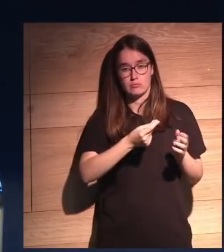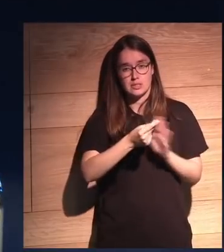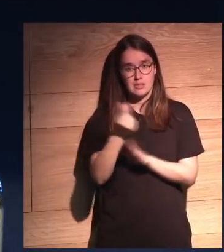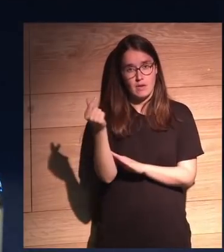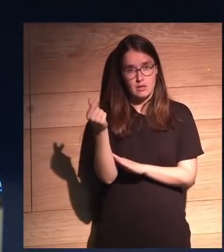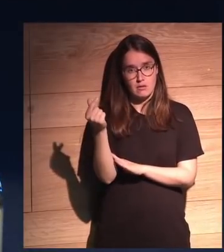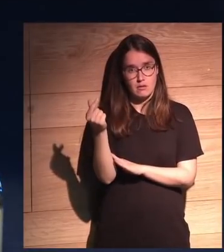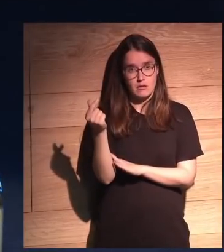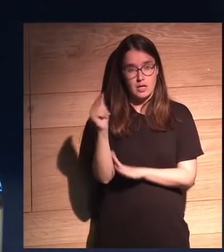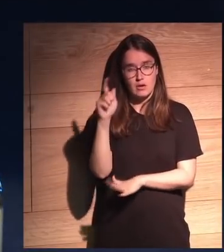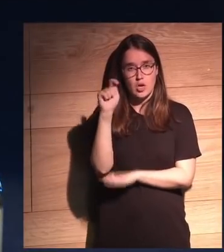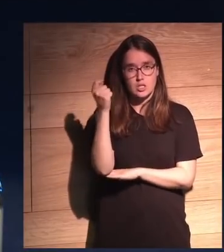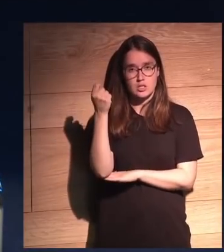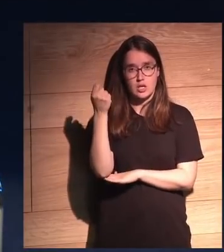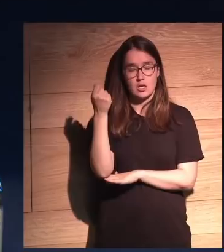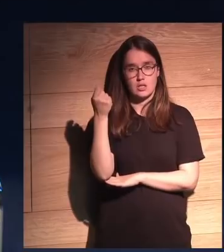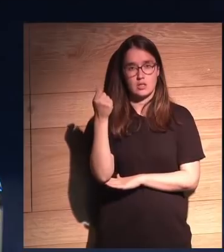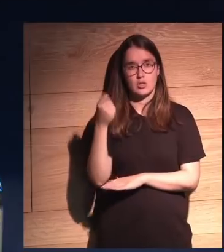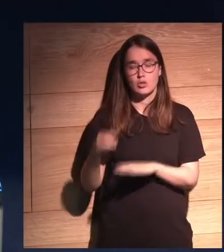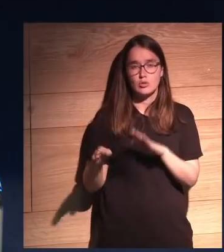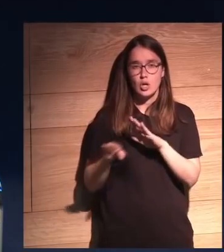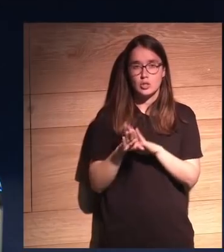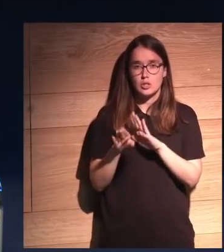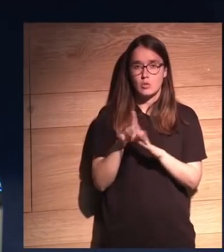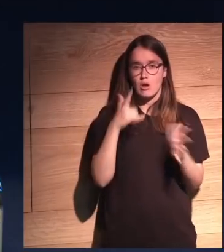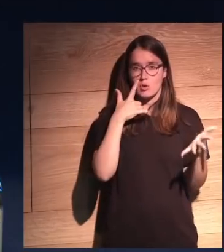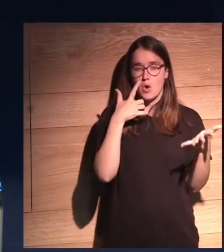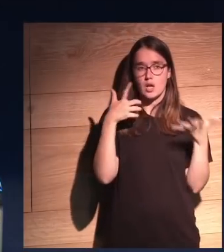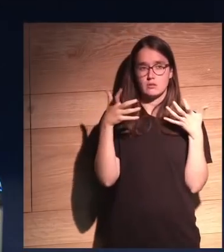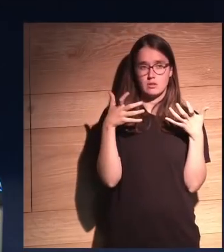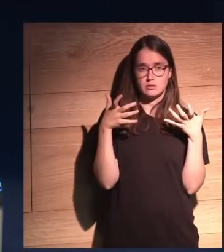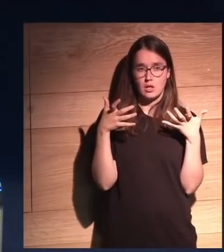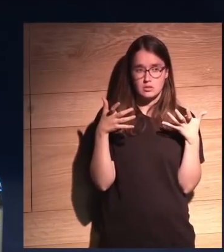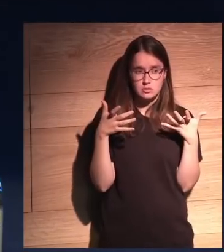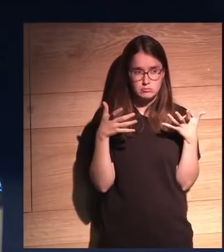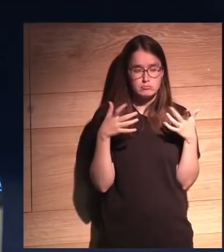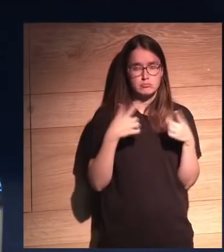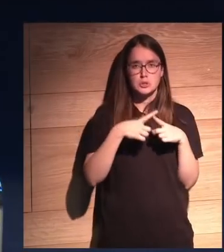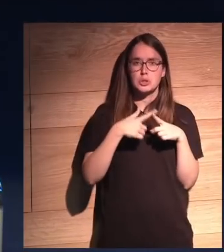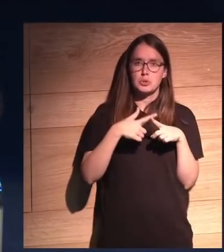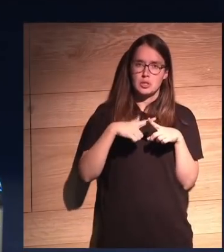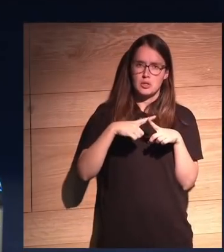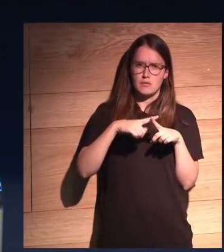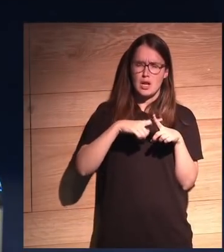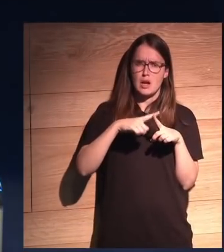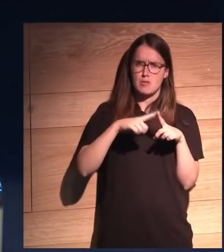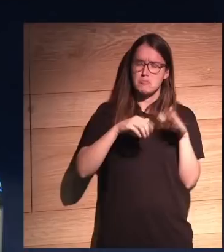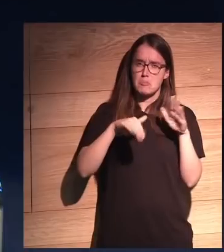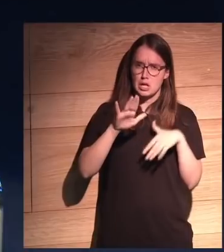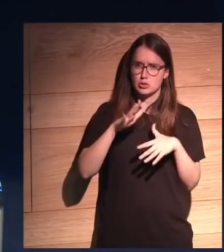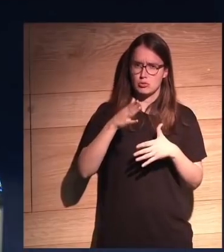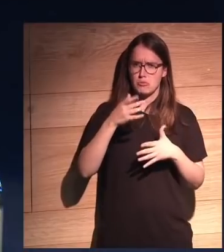exilio y logran mantenerse como artistas de nivel, bueno, de alto nivel